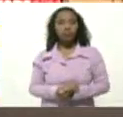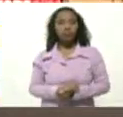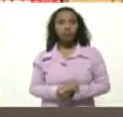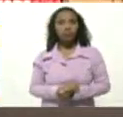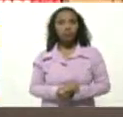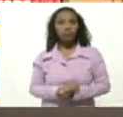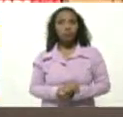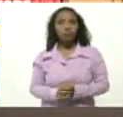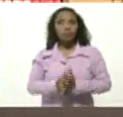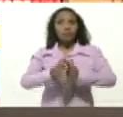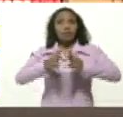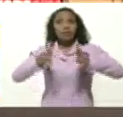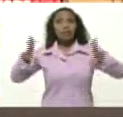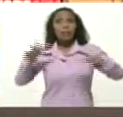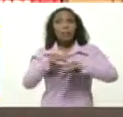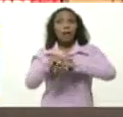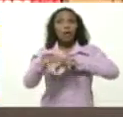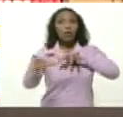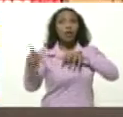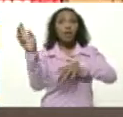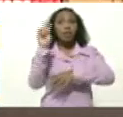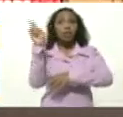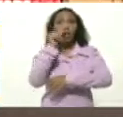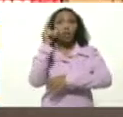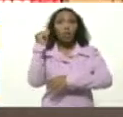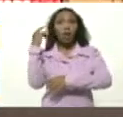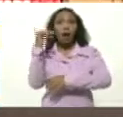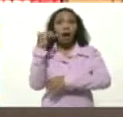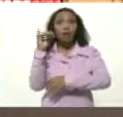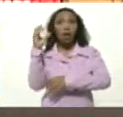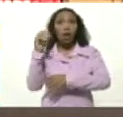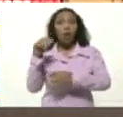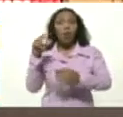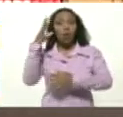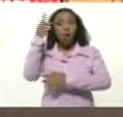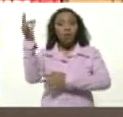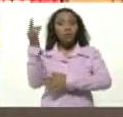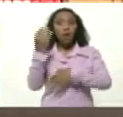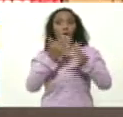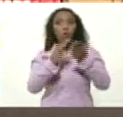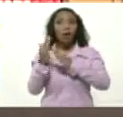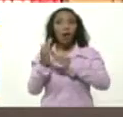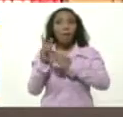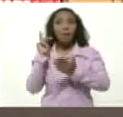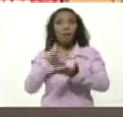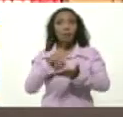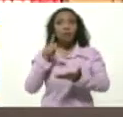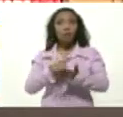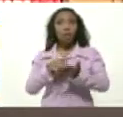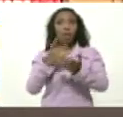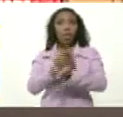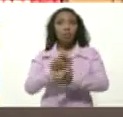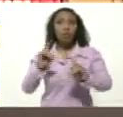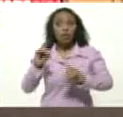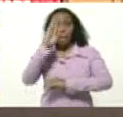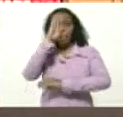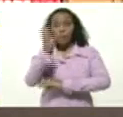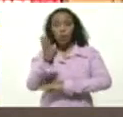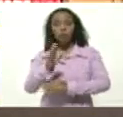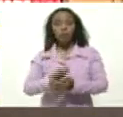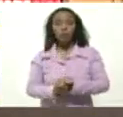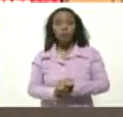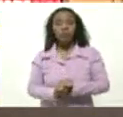la inmensa mayoría de los venezolanos y venezolanas tengan su consejo comunal, participen en la democracia directa,